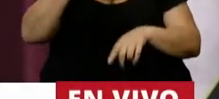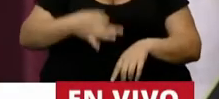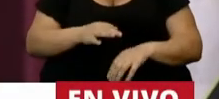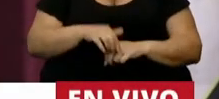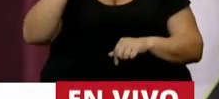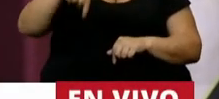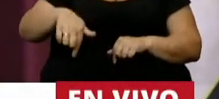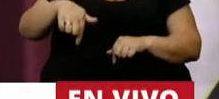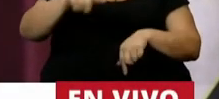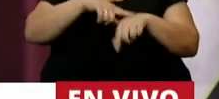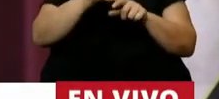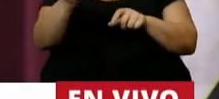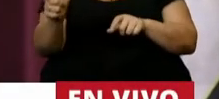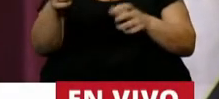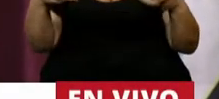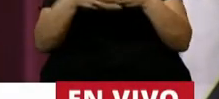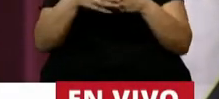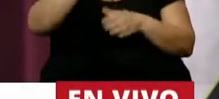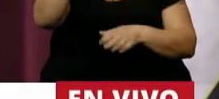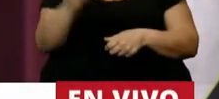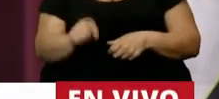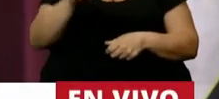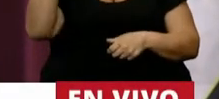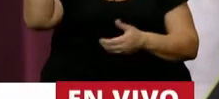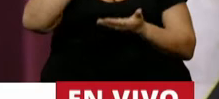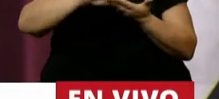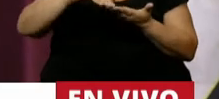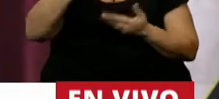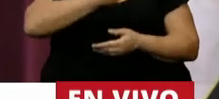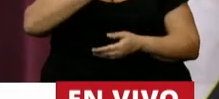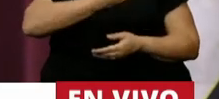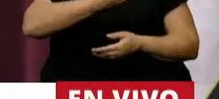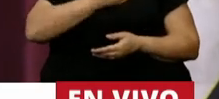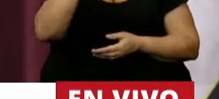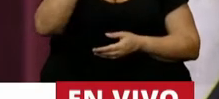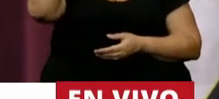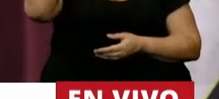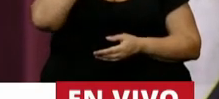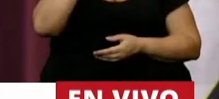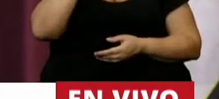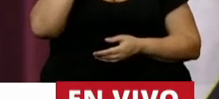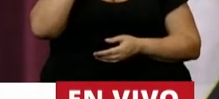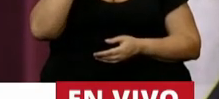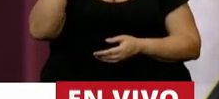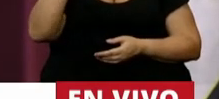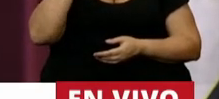Continúa en el uso del tiempo del interbloque federal el diputado por la provincia de Santa Fe, Luis Contigiani.